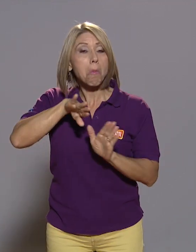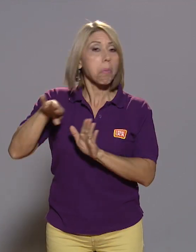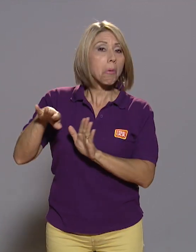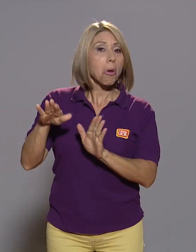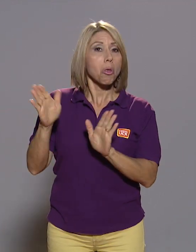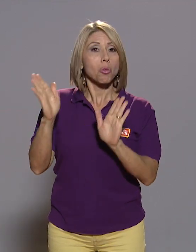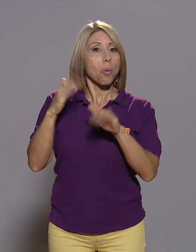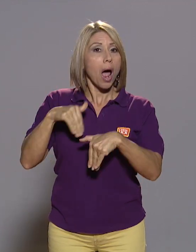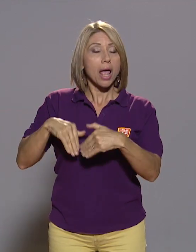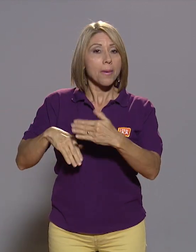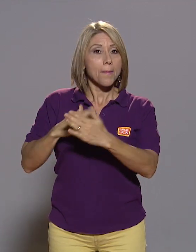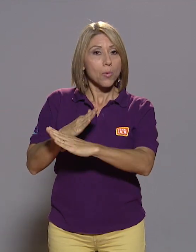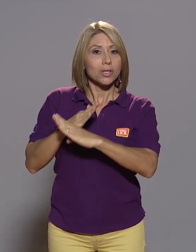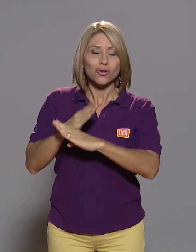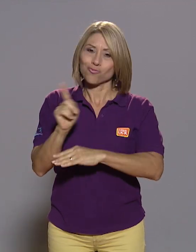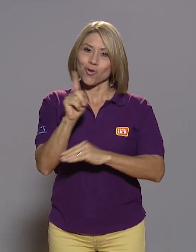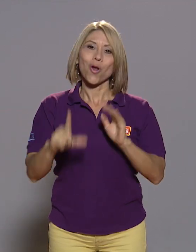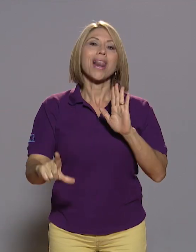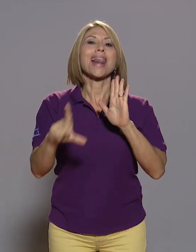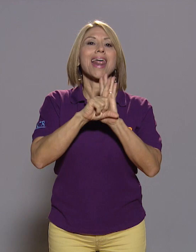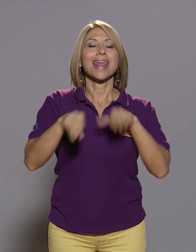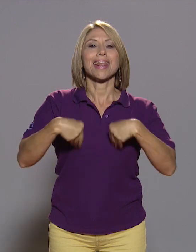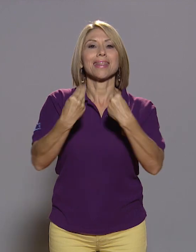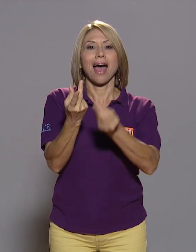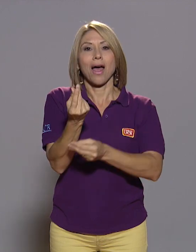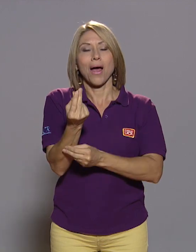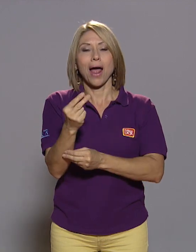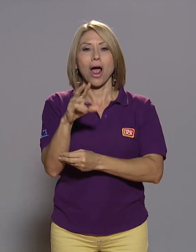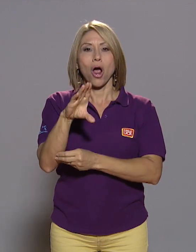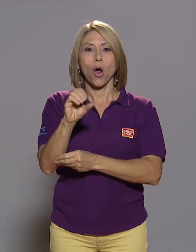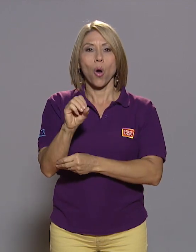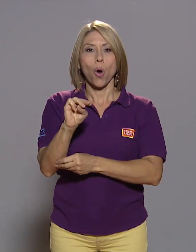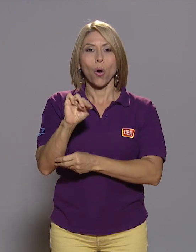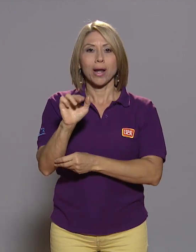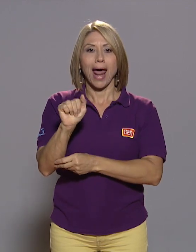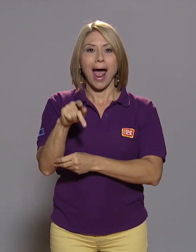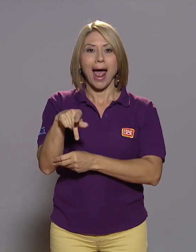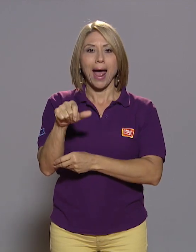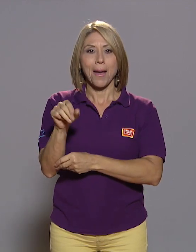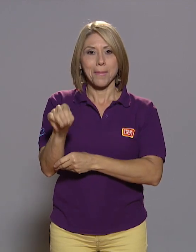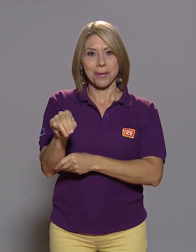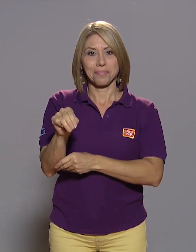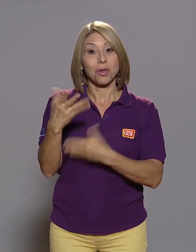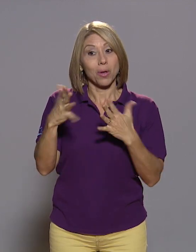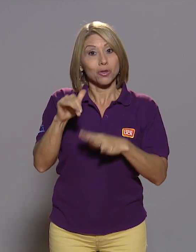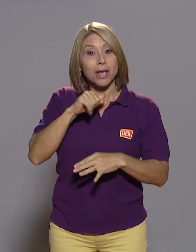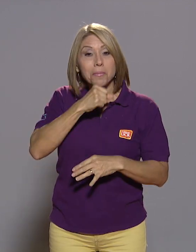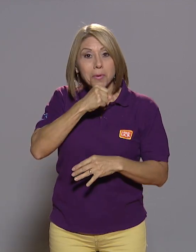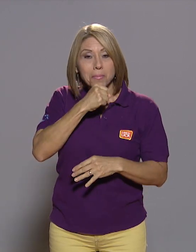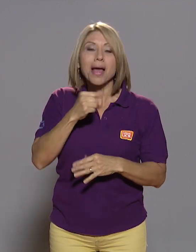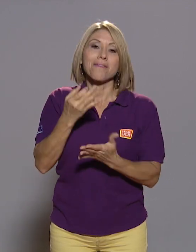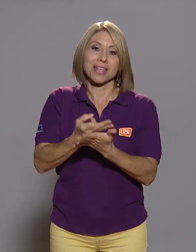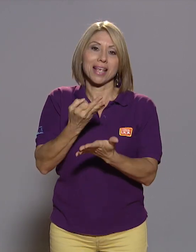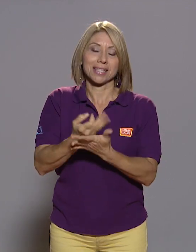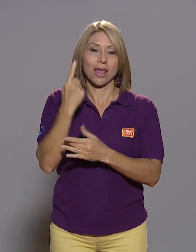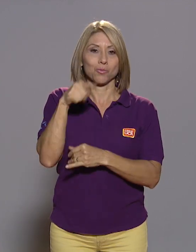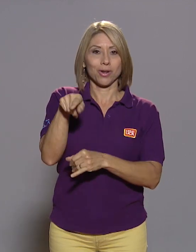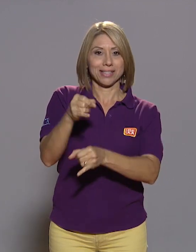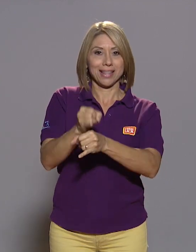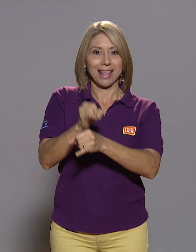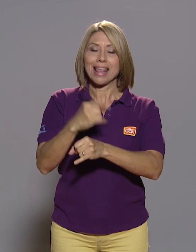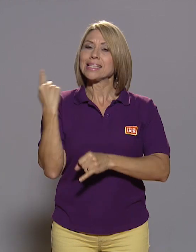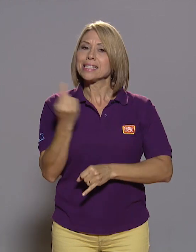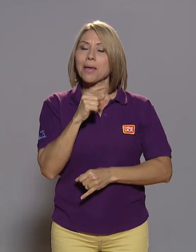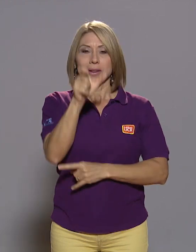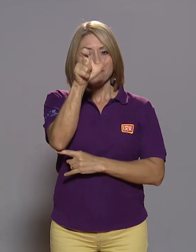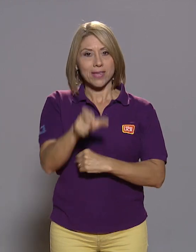recursos para CONAPAN, para que en el momento que cumplen, ¿verdad?, ya son adultos mayores, sean financiados por esta entidad, siempre con la